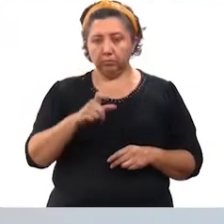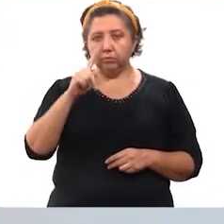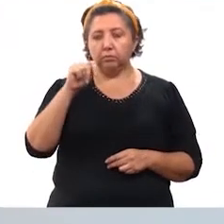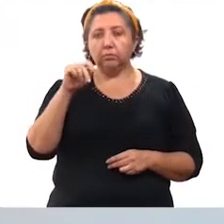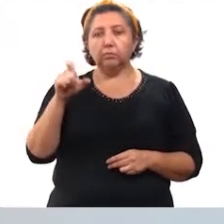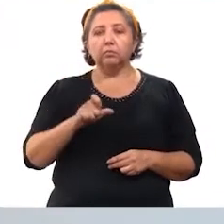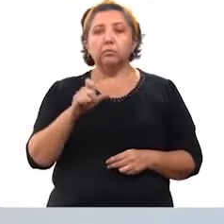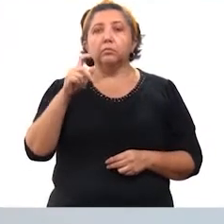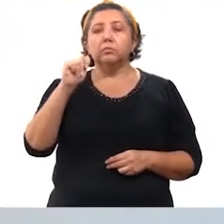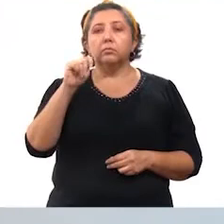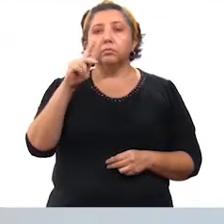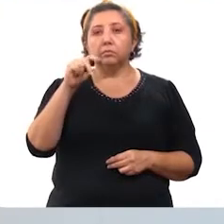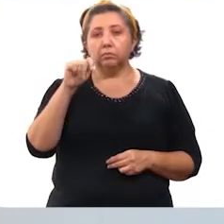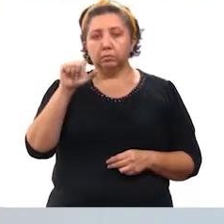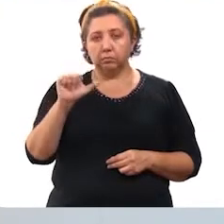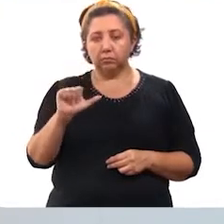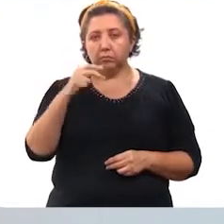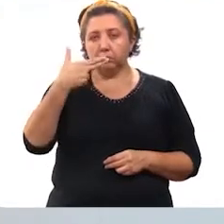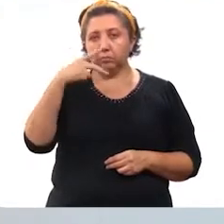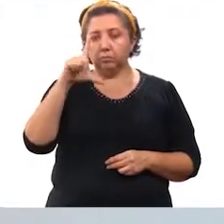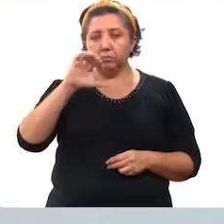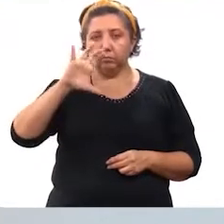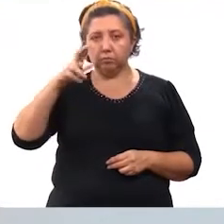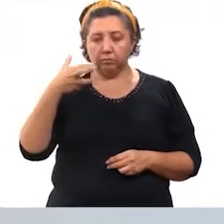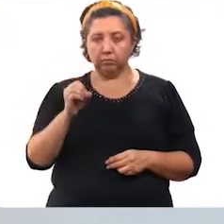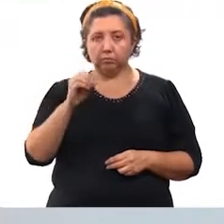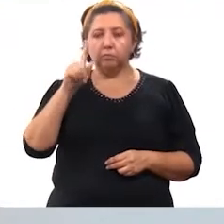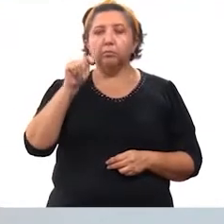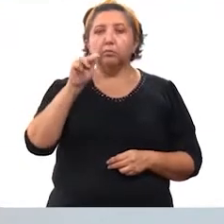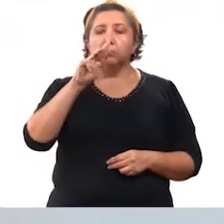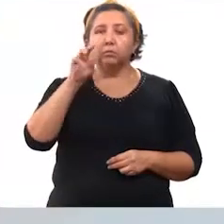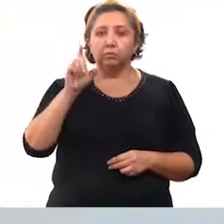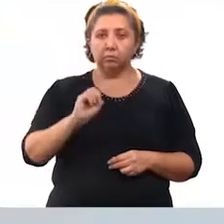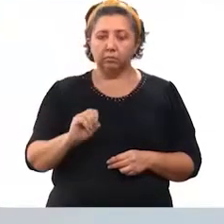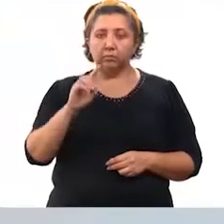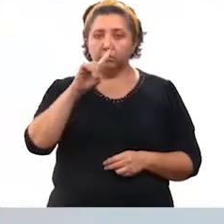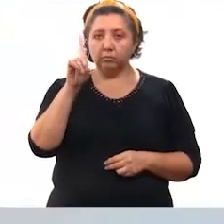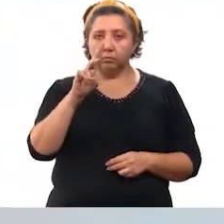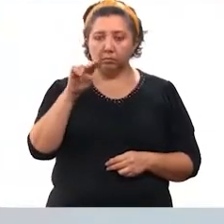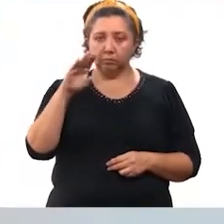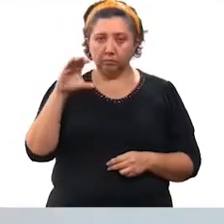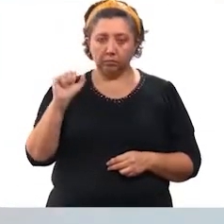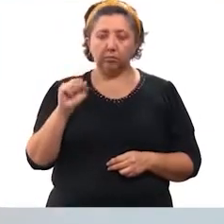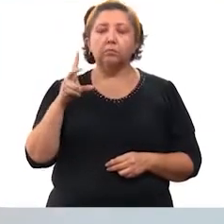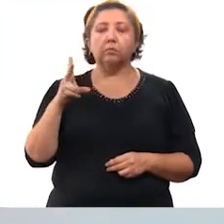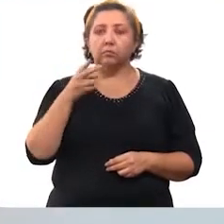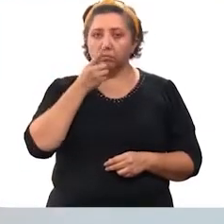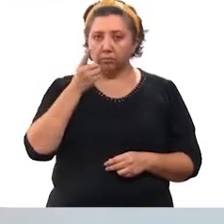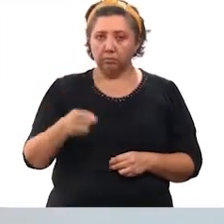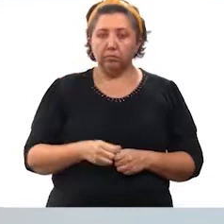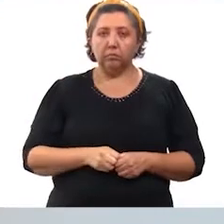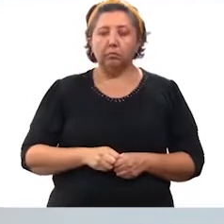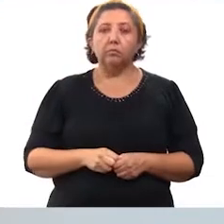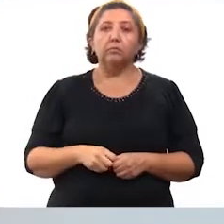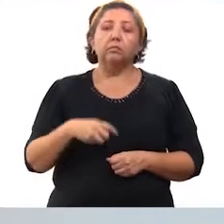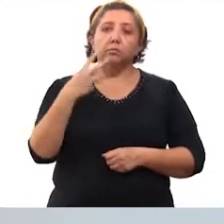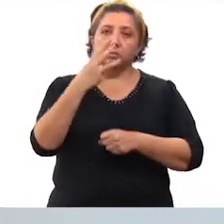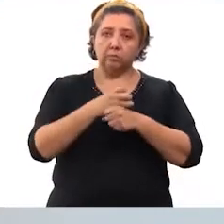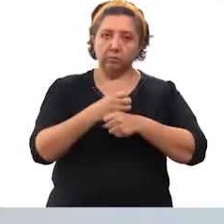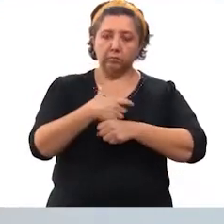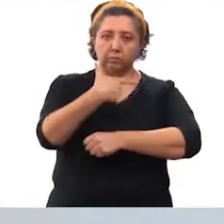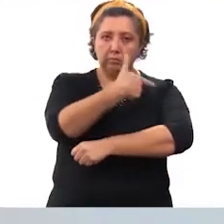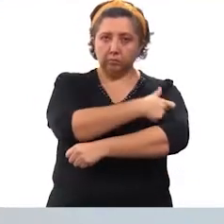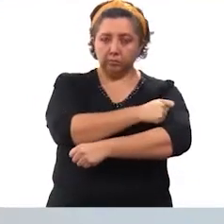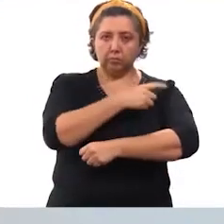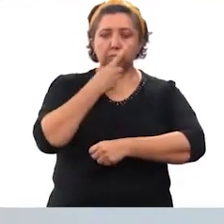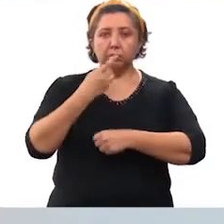Tecash, Espita, Jalachó, Yaxcabá, Temozón, Tecó y Tzucacap. También se están aplicando las dosis de refuerzo